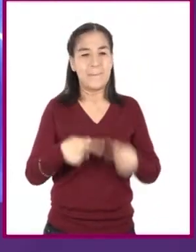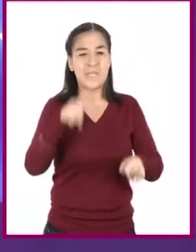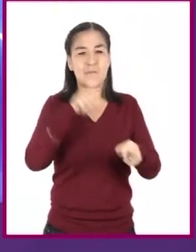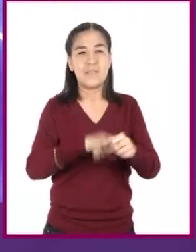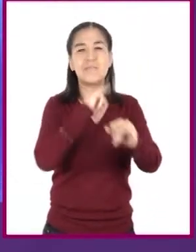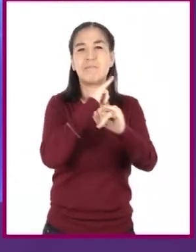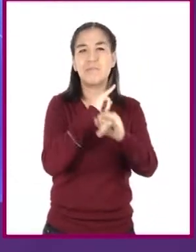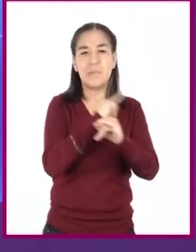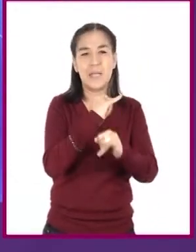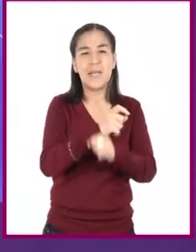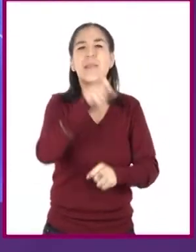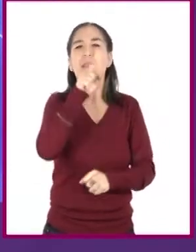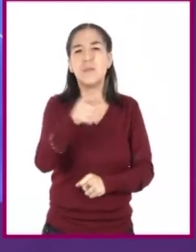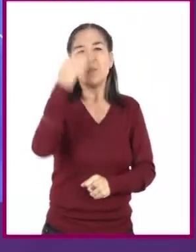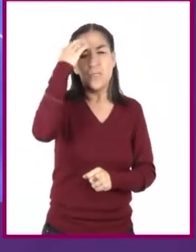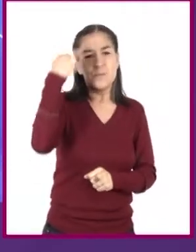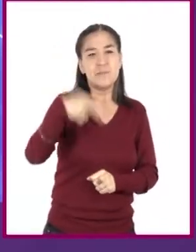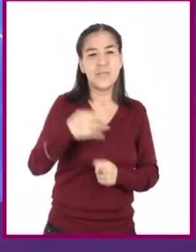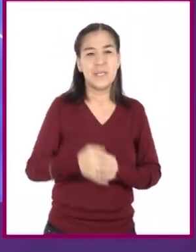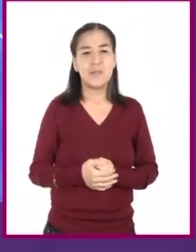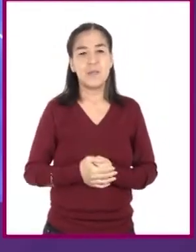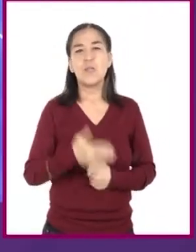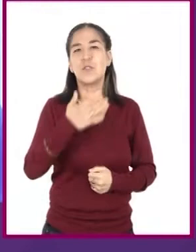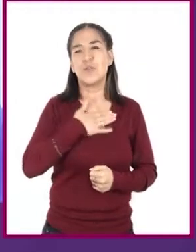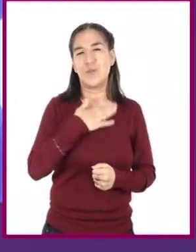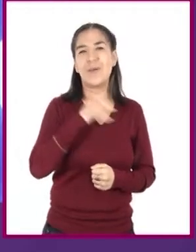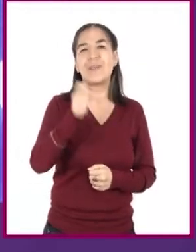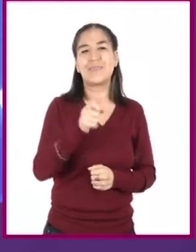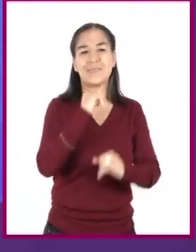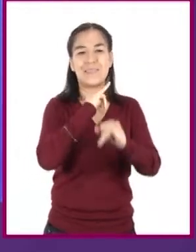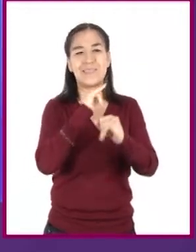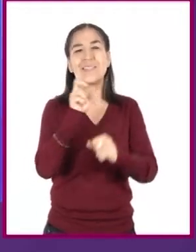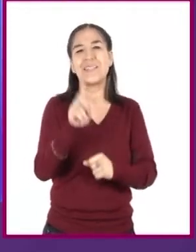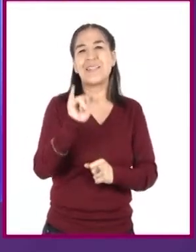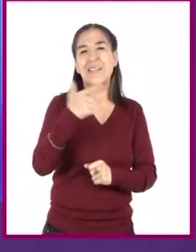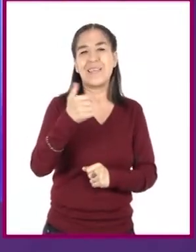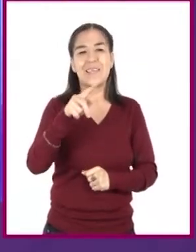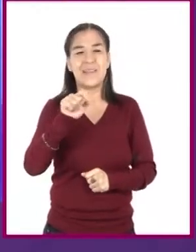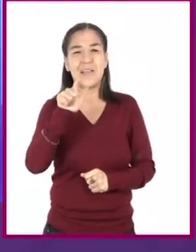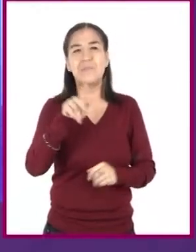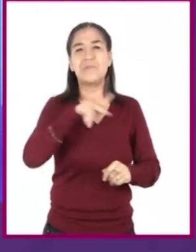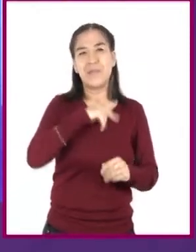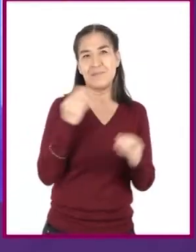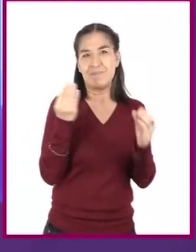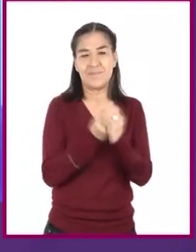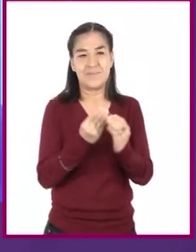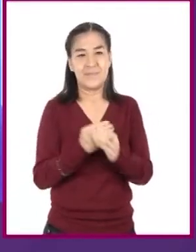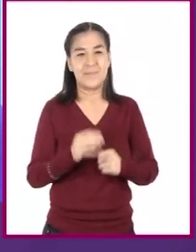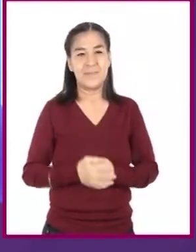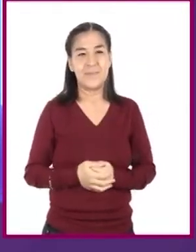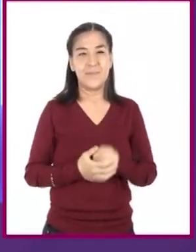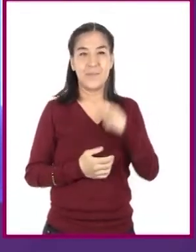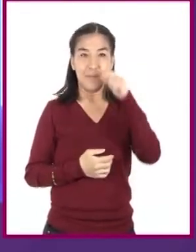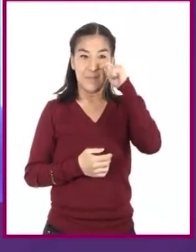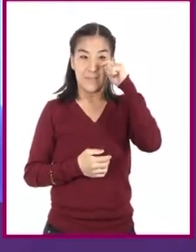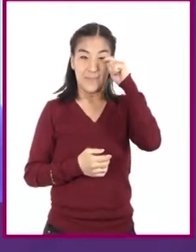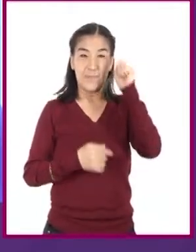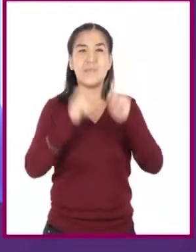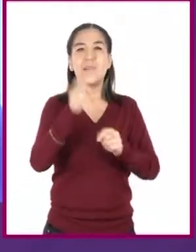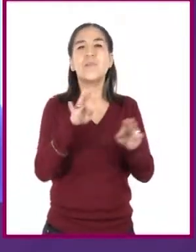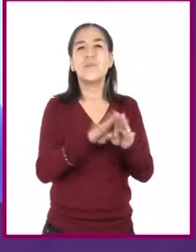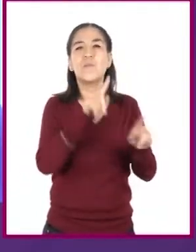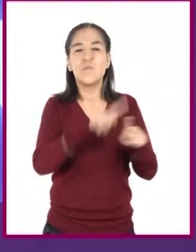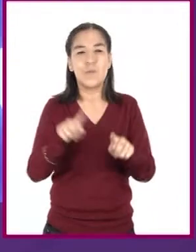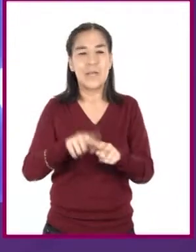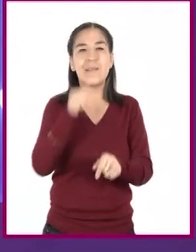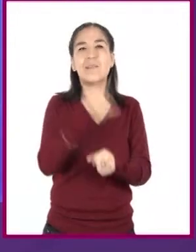digital, también conocida como nuestro yo digital. Así es, Gisela. Nuestro yo digital está compuesto por todos los datos